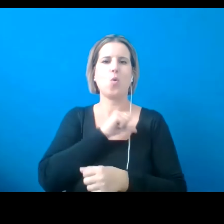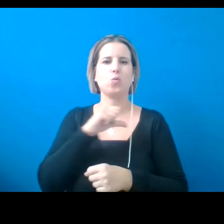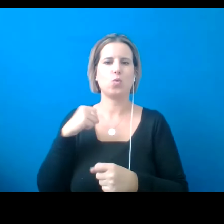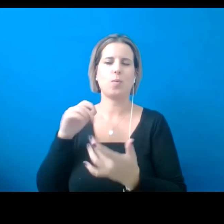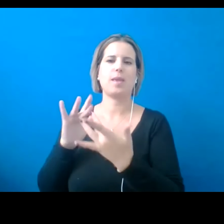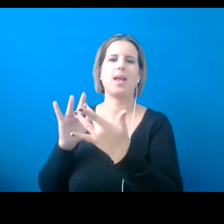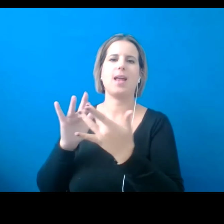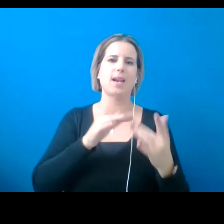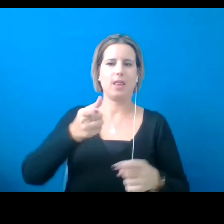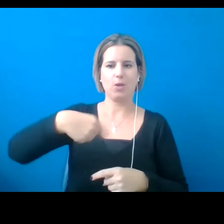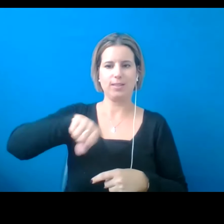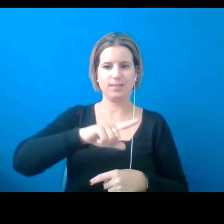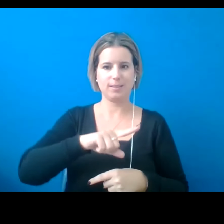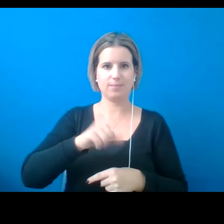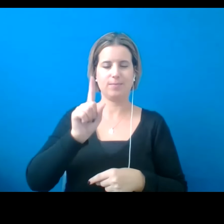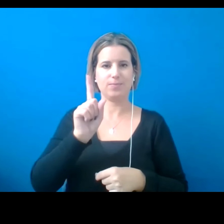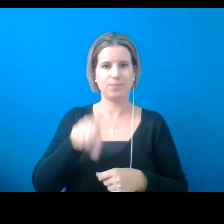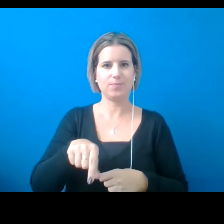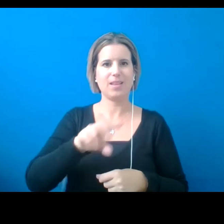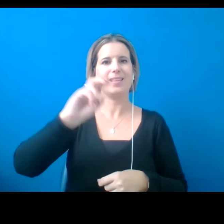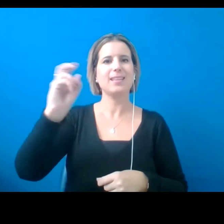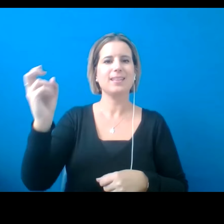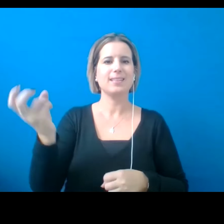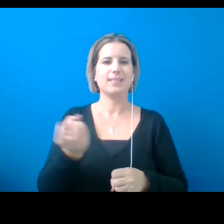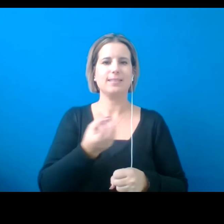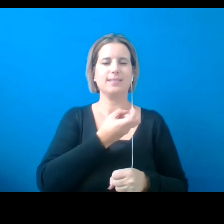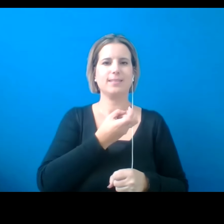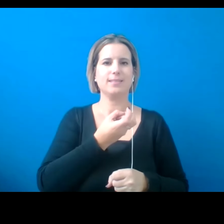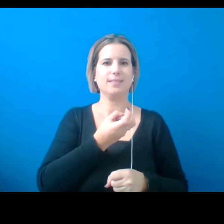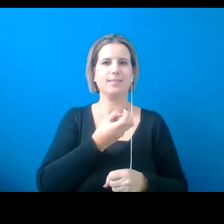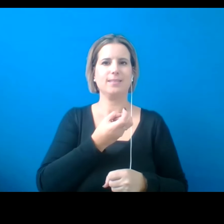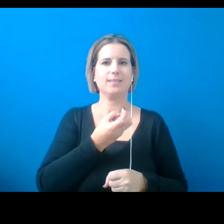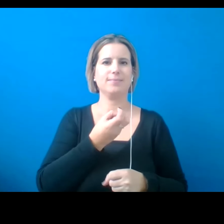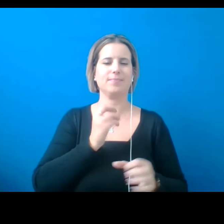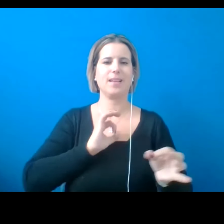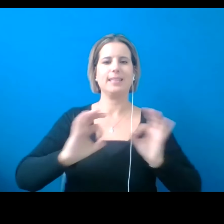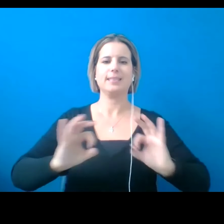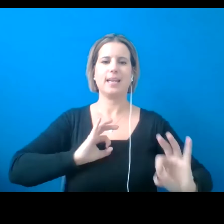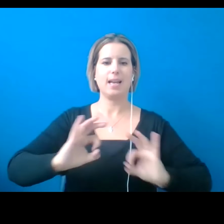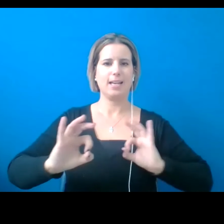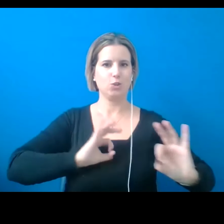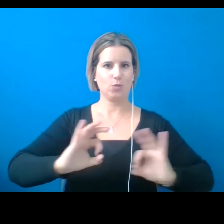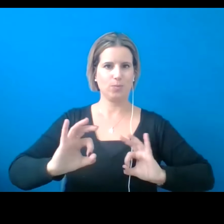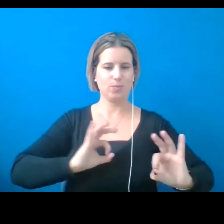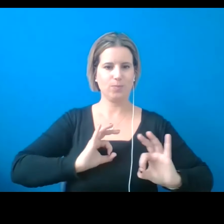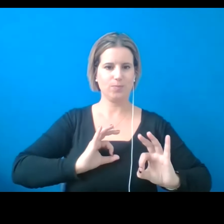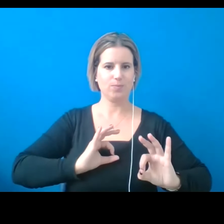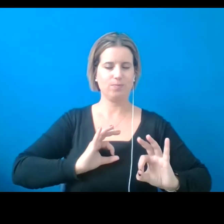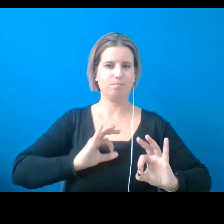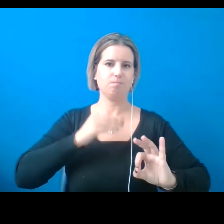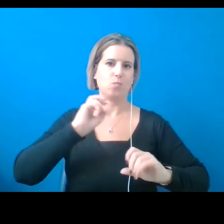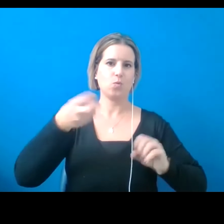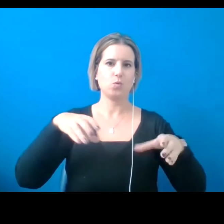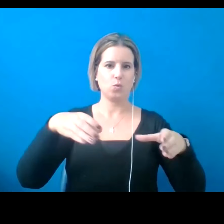y también actividades de teatro y algún grupo de